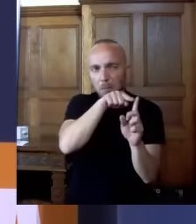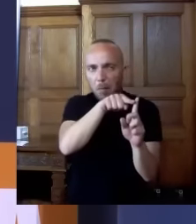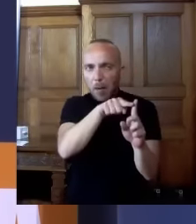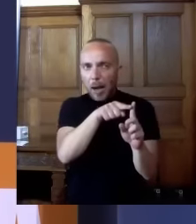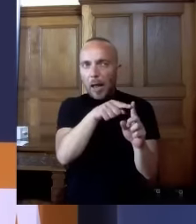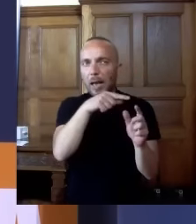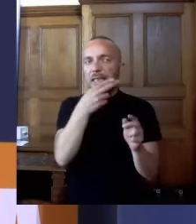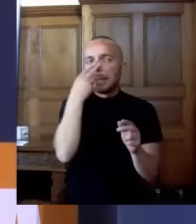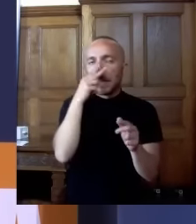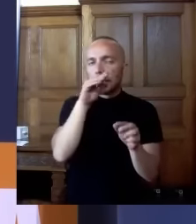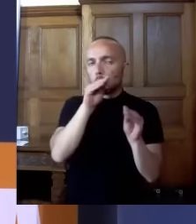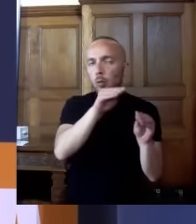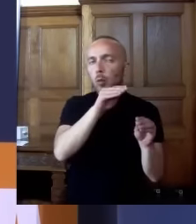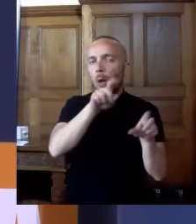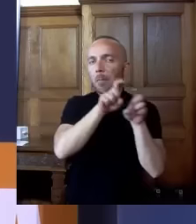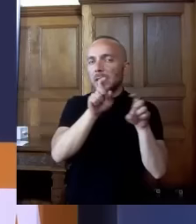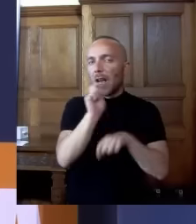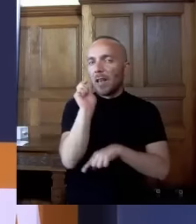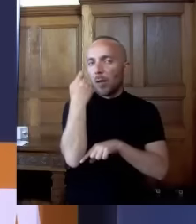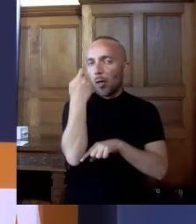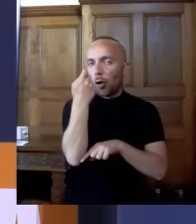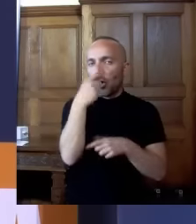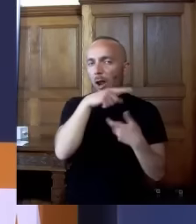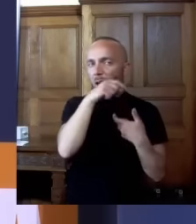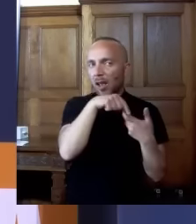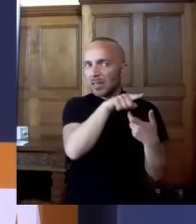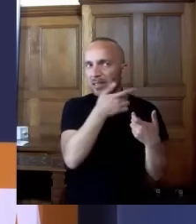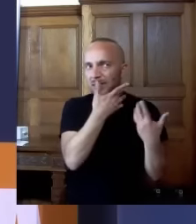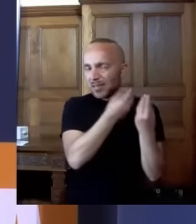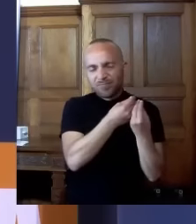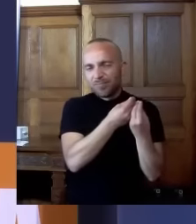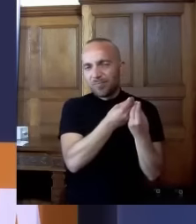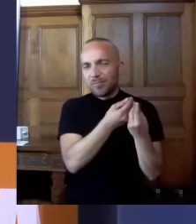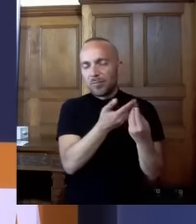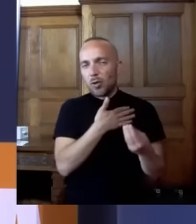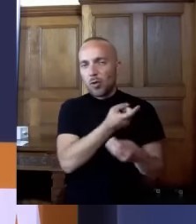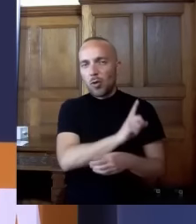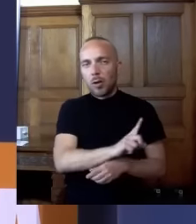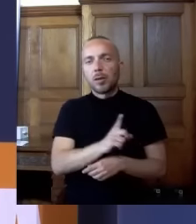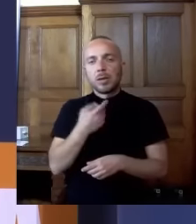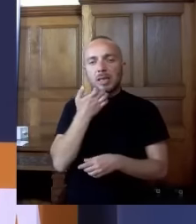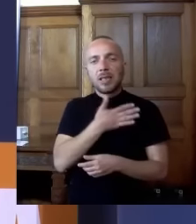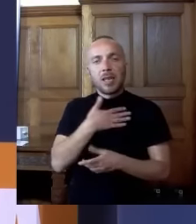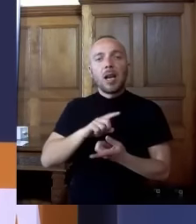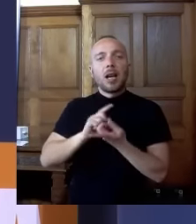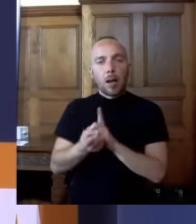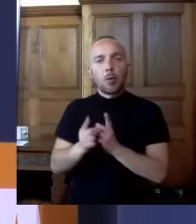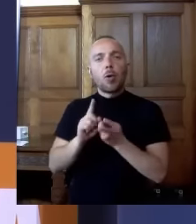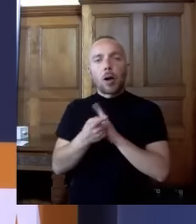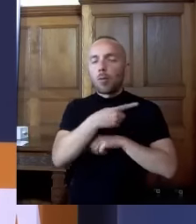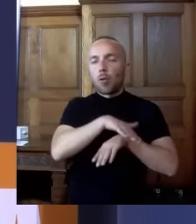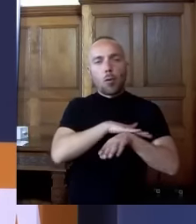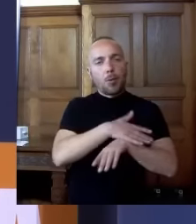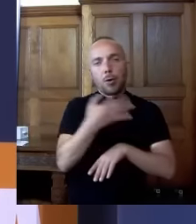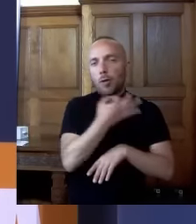de iberdrola no vamos a ningún lado si queremos cambio hace falta un cambio de gobierno Si queremos un cambio